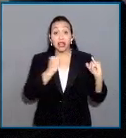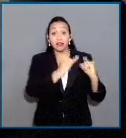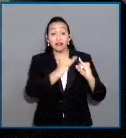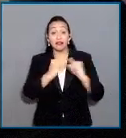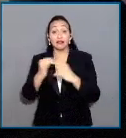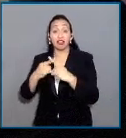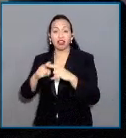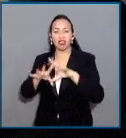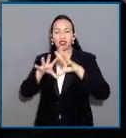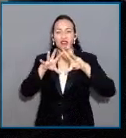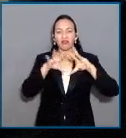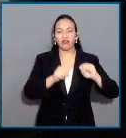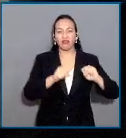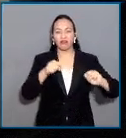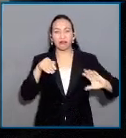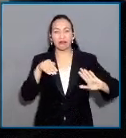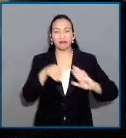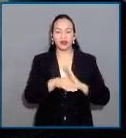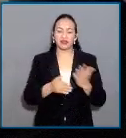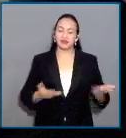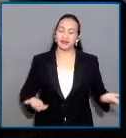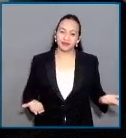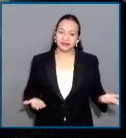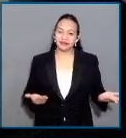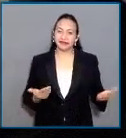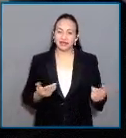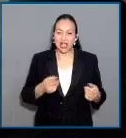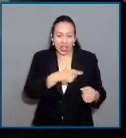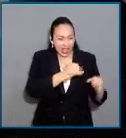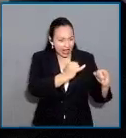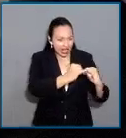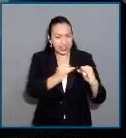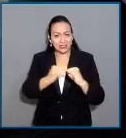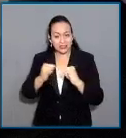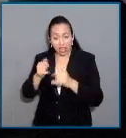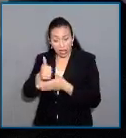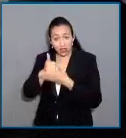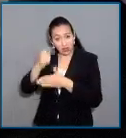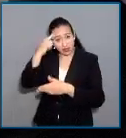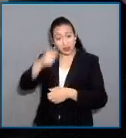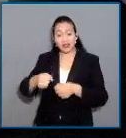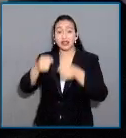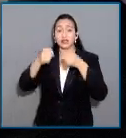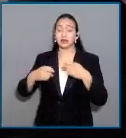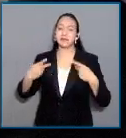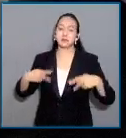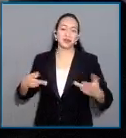torno a no solamente a la seguridad, sino también en otros